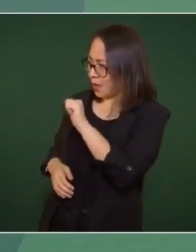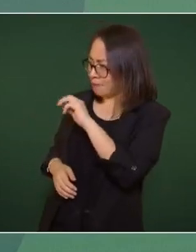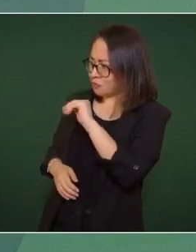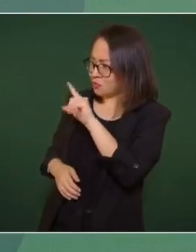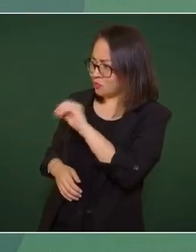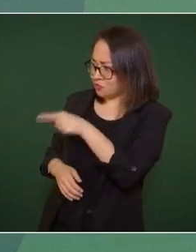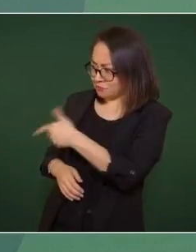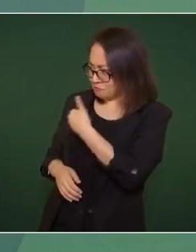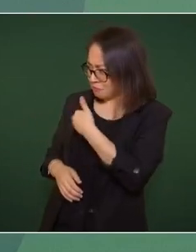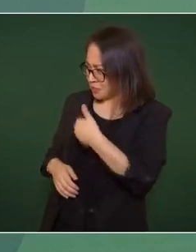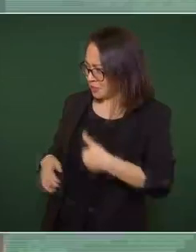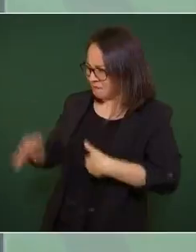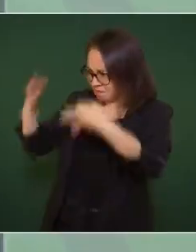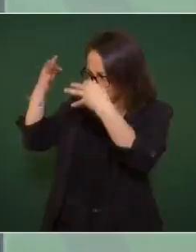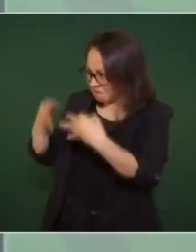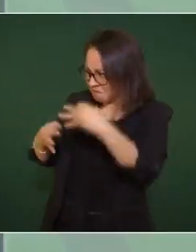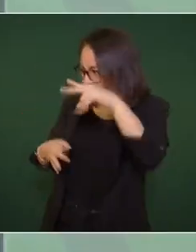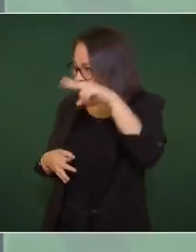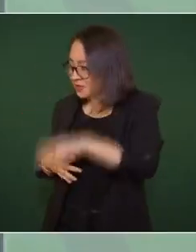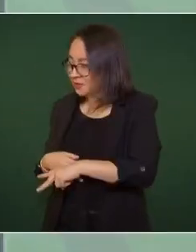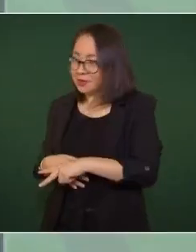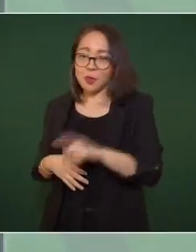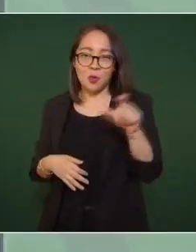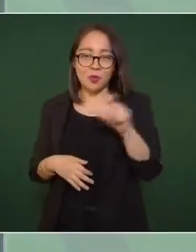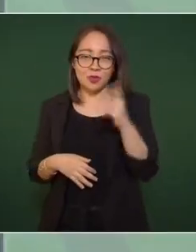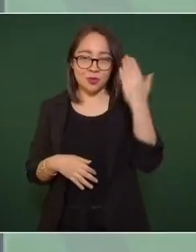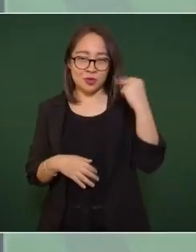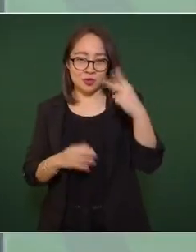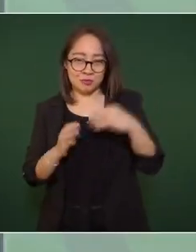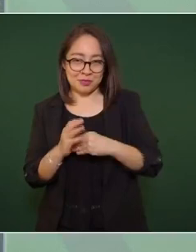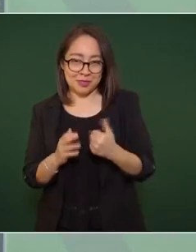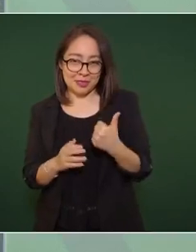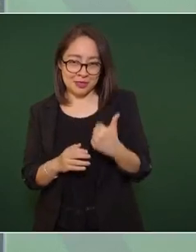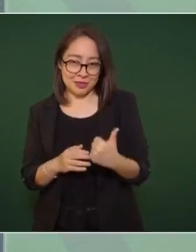Yo era el presidente legítimo. Después del fraude del 2006.